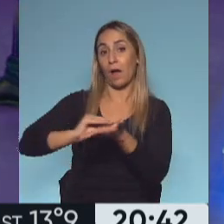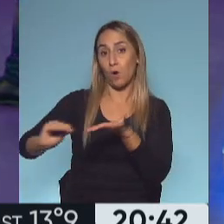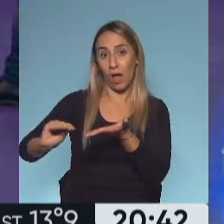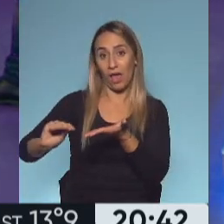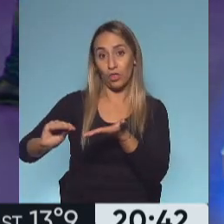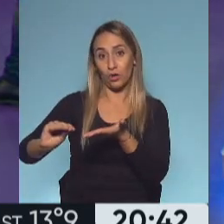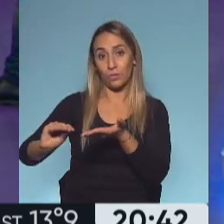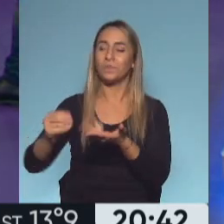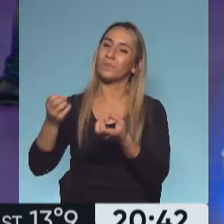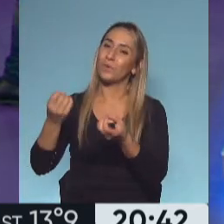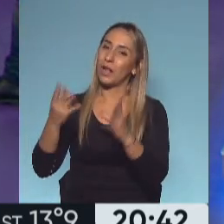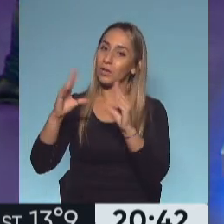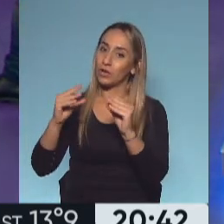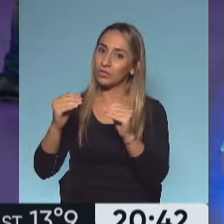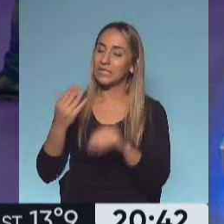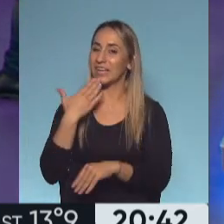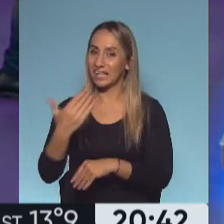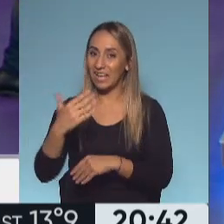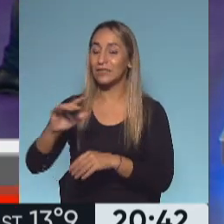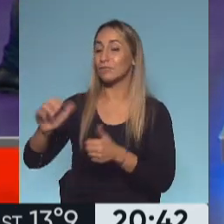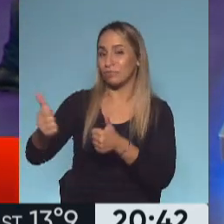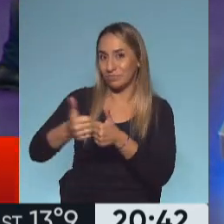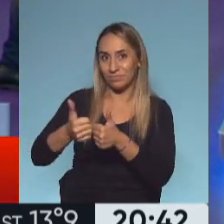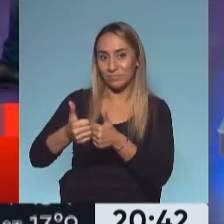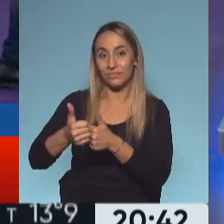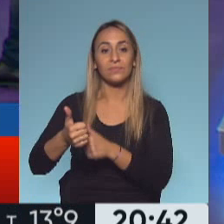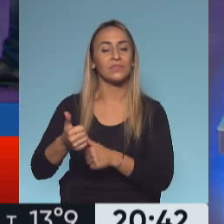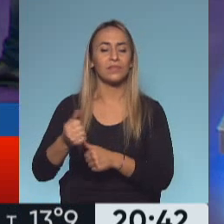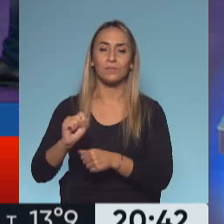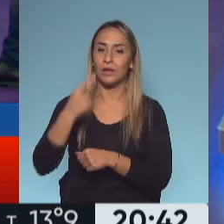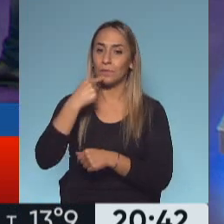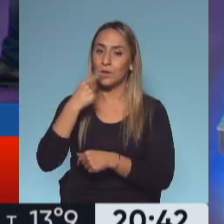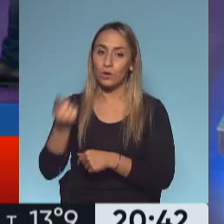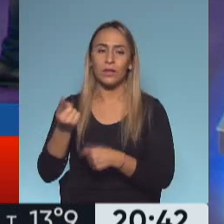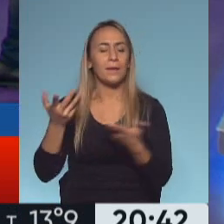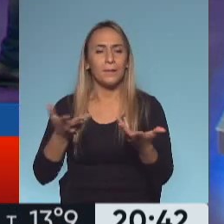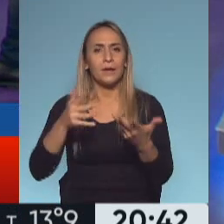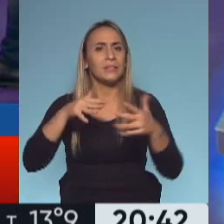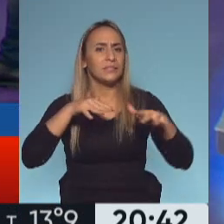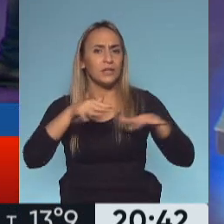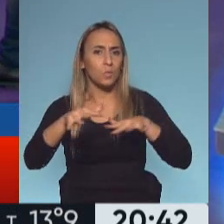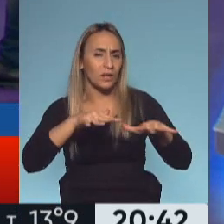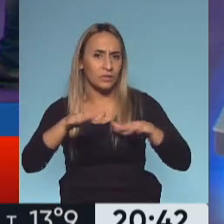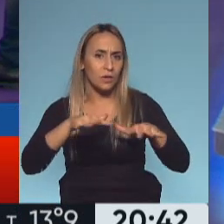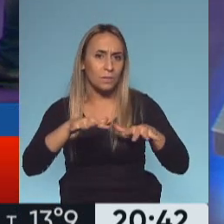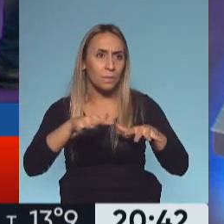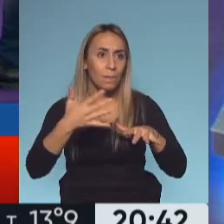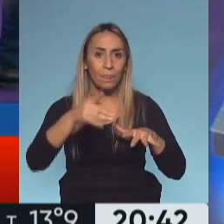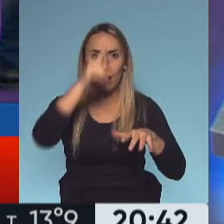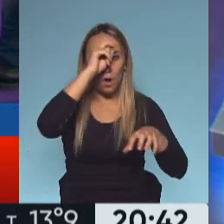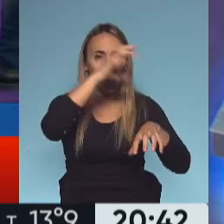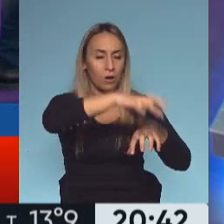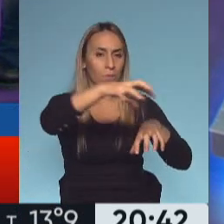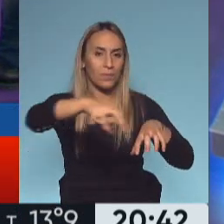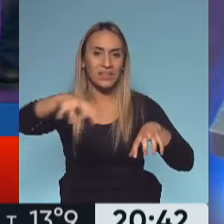noches, gracias por atendernos. Lo primero que quiero preguntarle es la situación de terapia